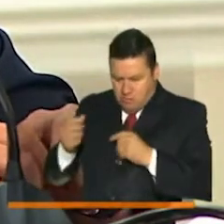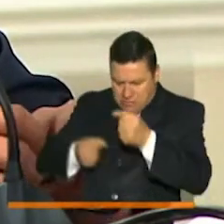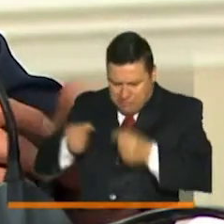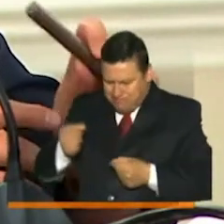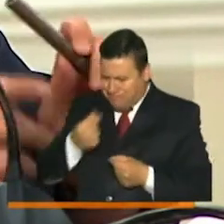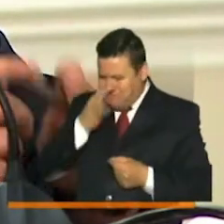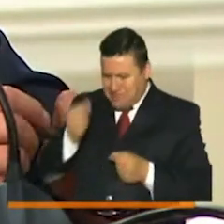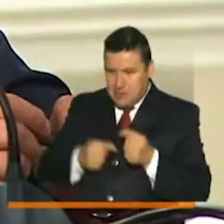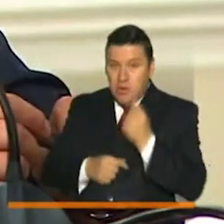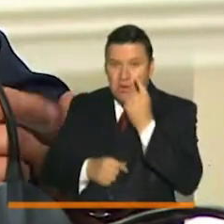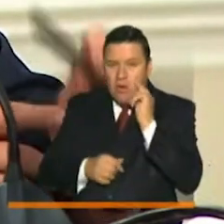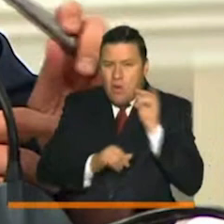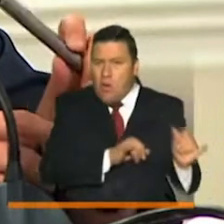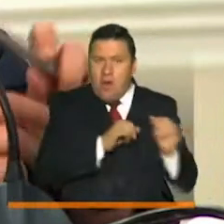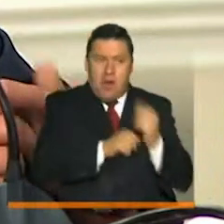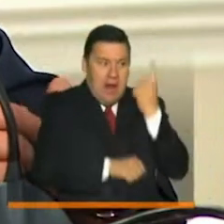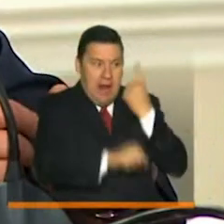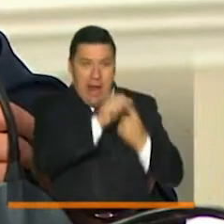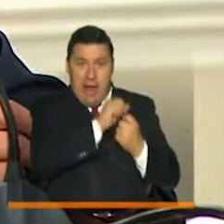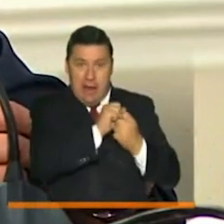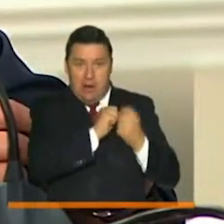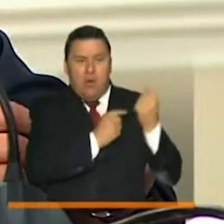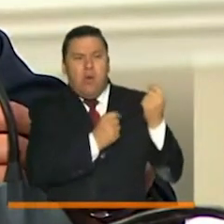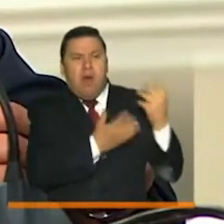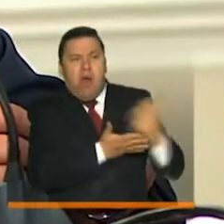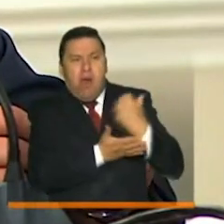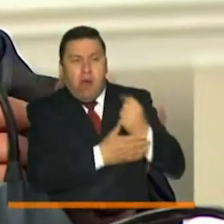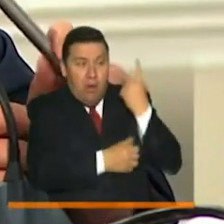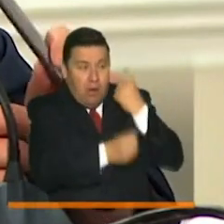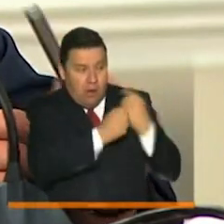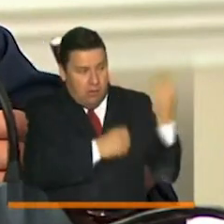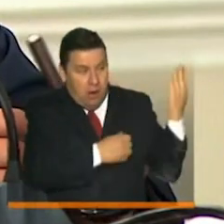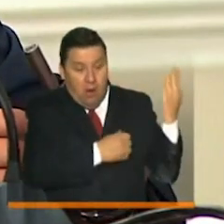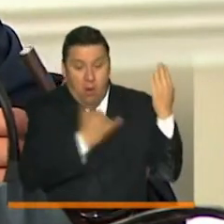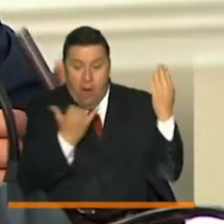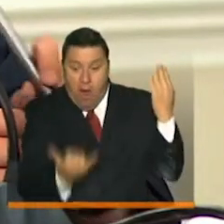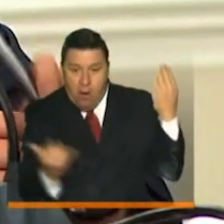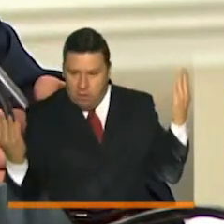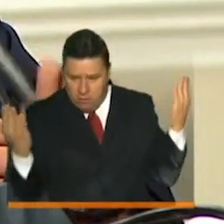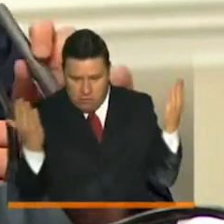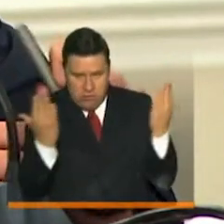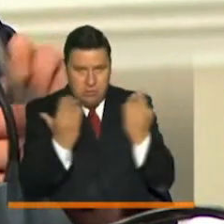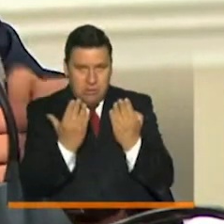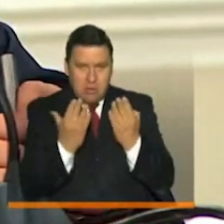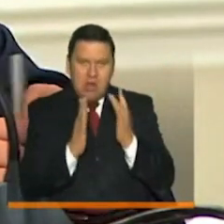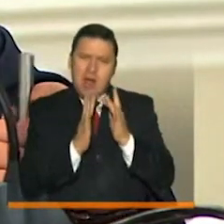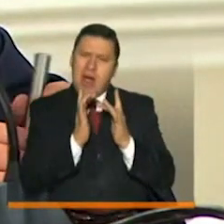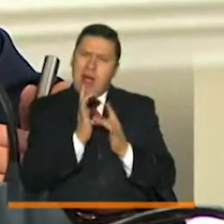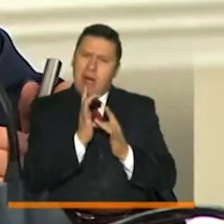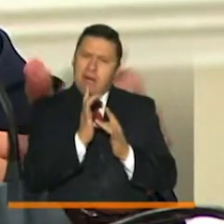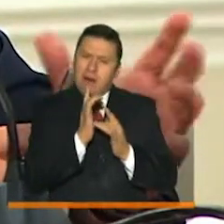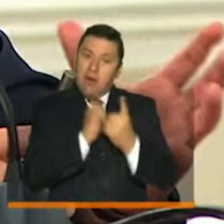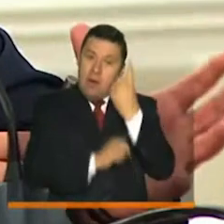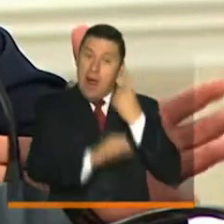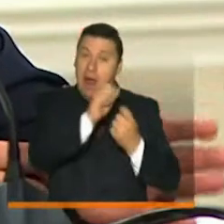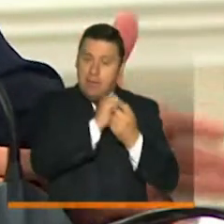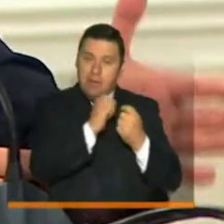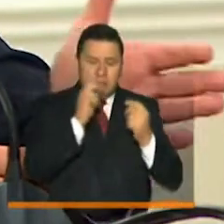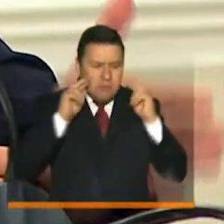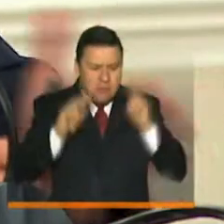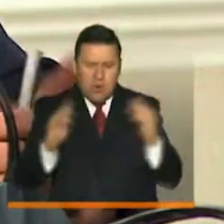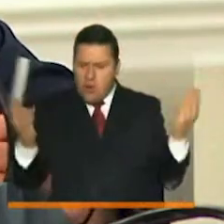con respecto al año pasado, ese es el primer punto que es importante decir, con respecto a abril del año pasado, para